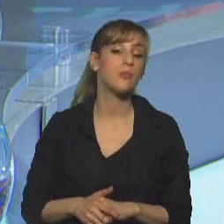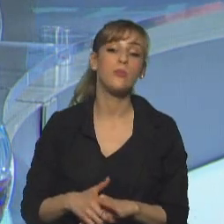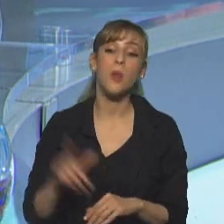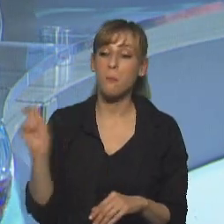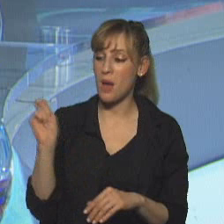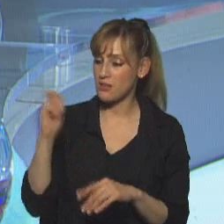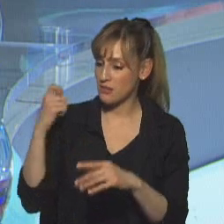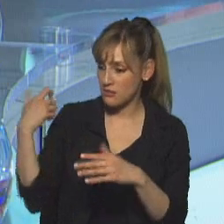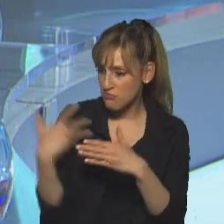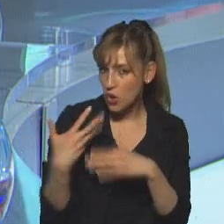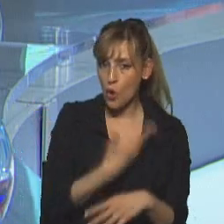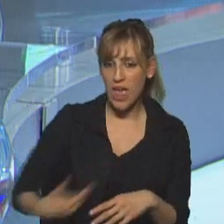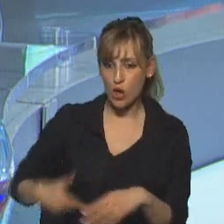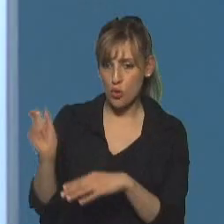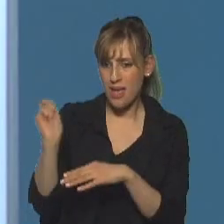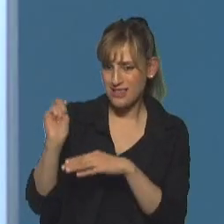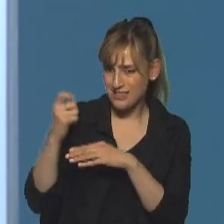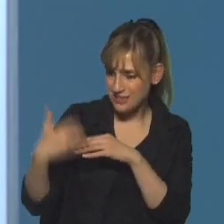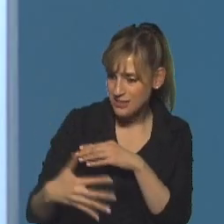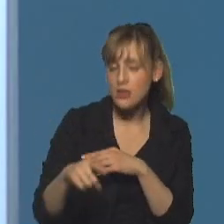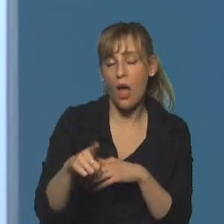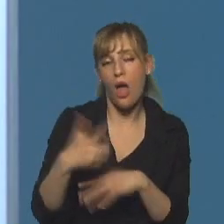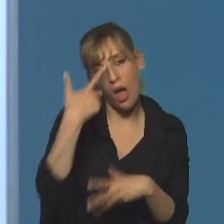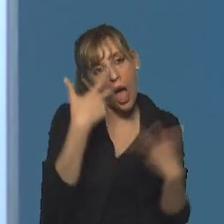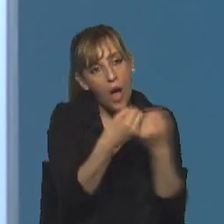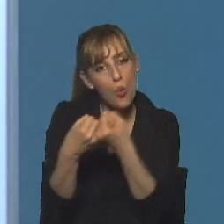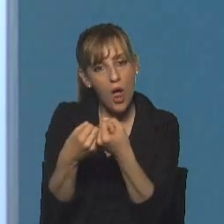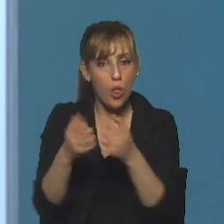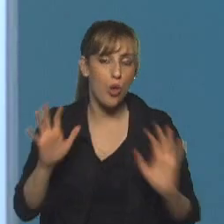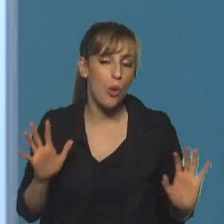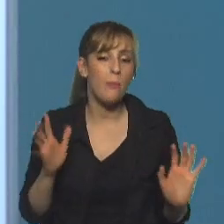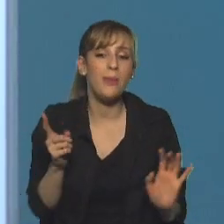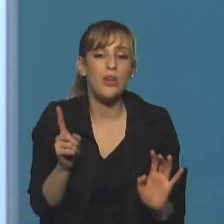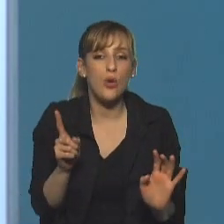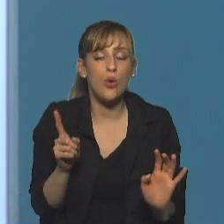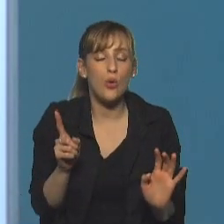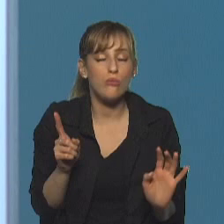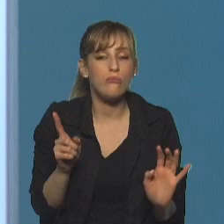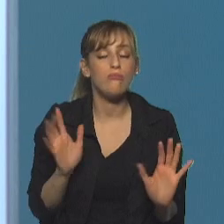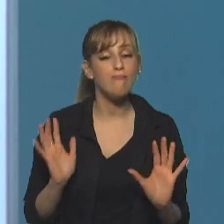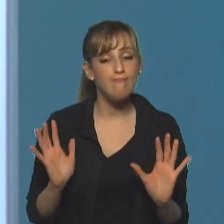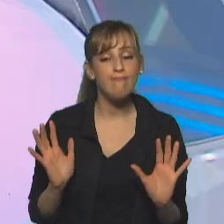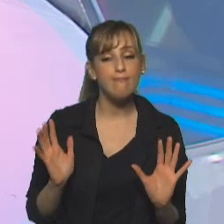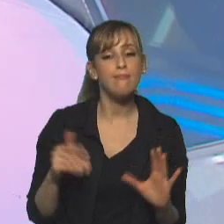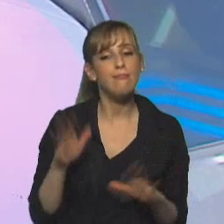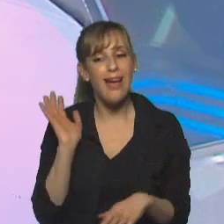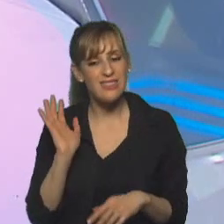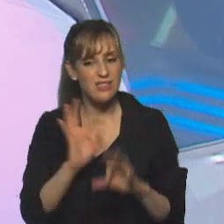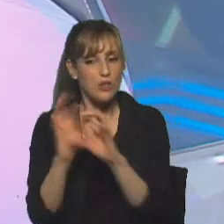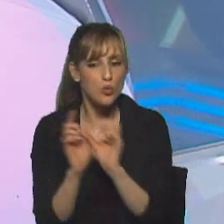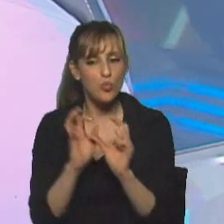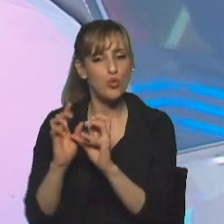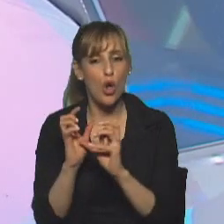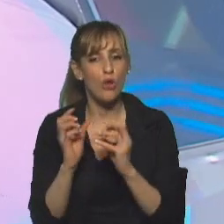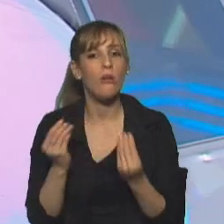gobierno, pero claro, también hay otras cosas que quizás no se condicen. Esto, lo que más discusión ha generado ha sido la